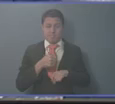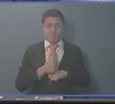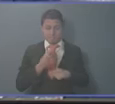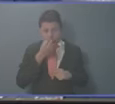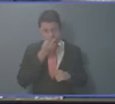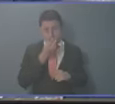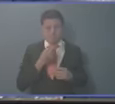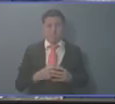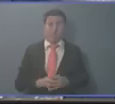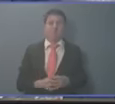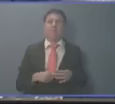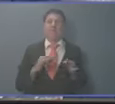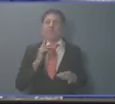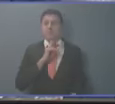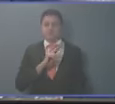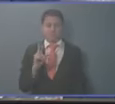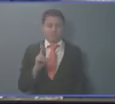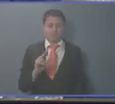y dar respuestas